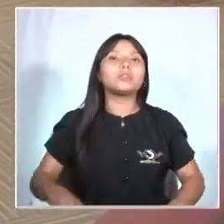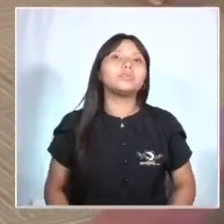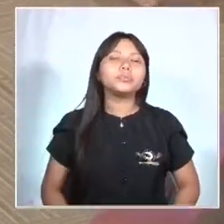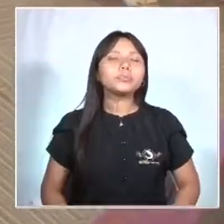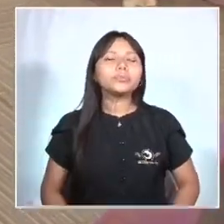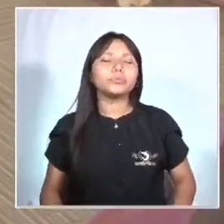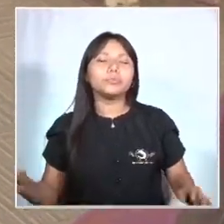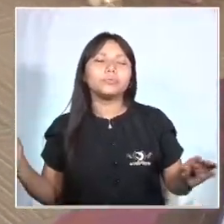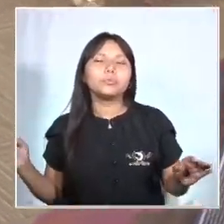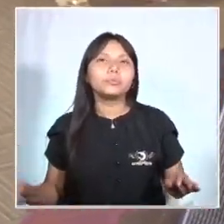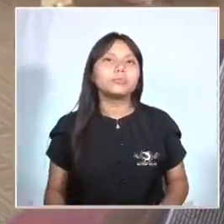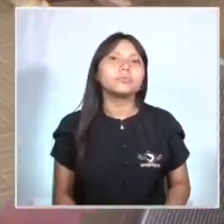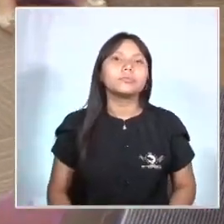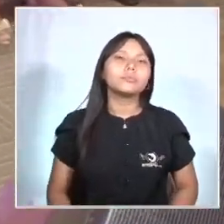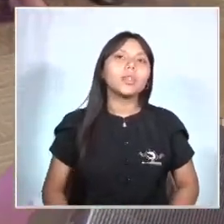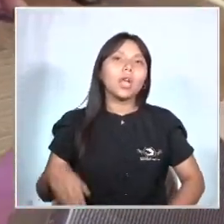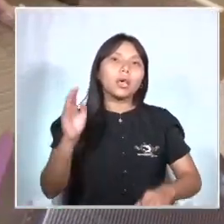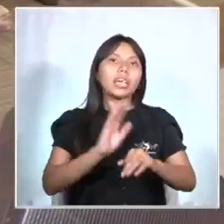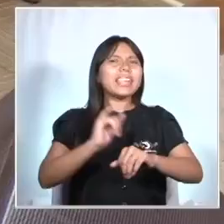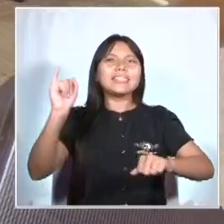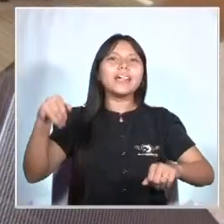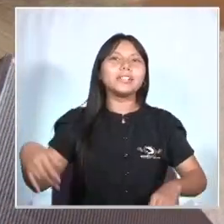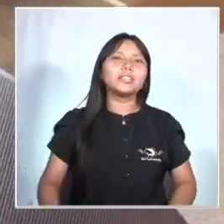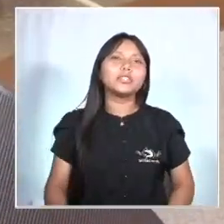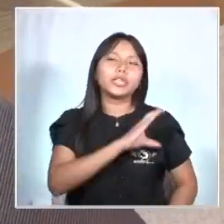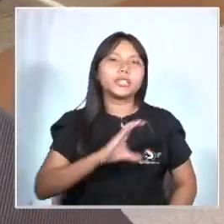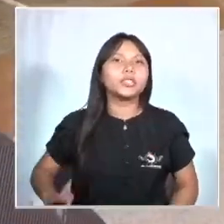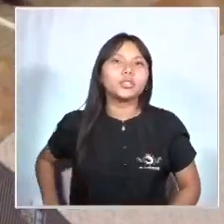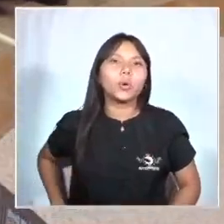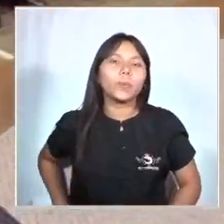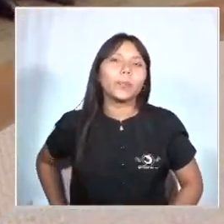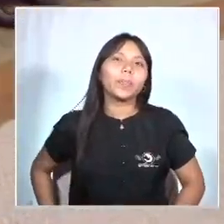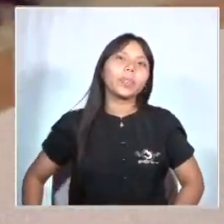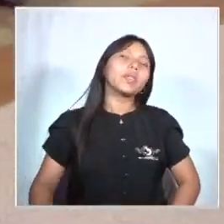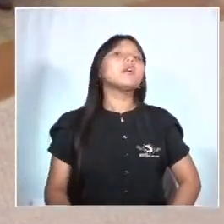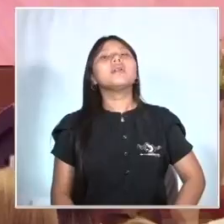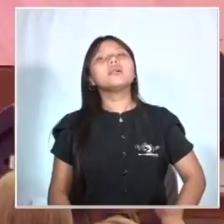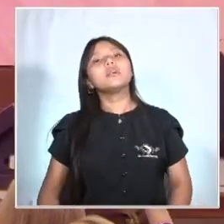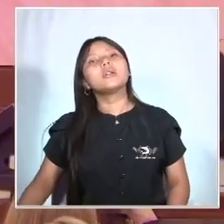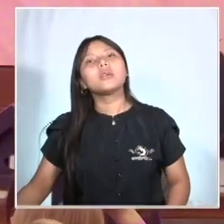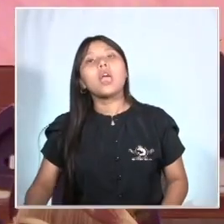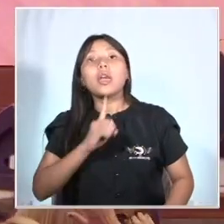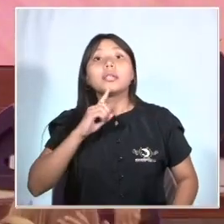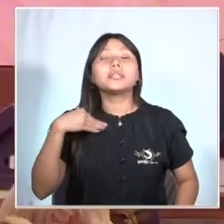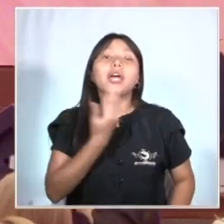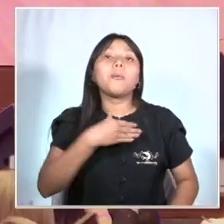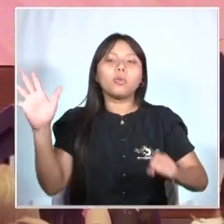abundante, salgo llena de Cristo, salgo llena de Cristo, salgo llena de